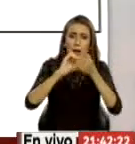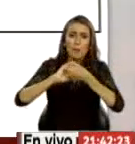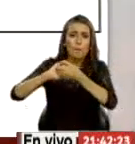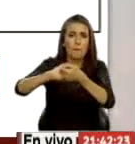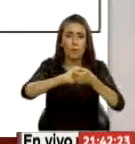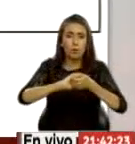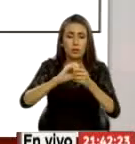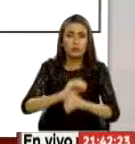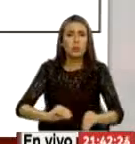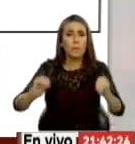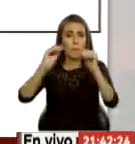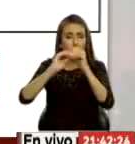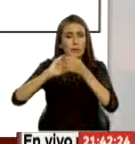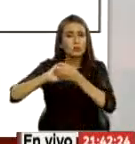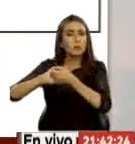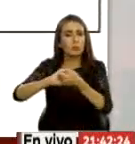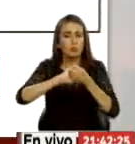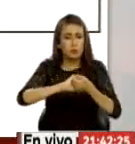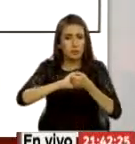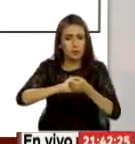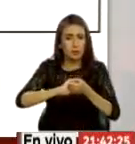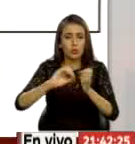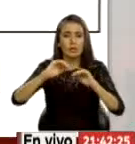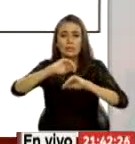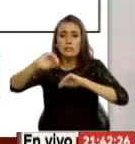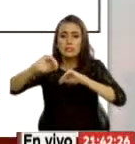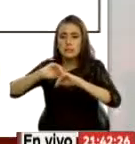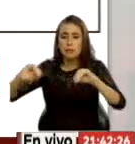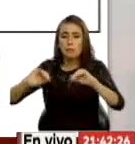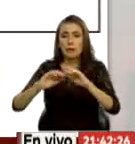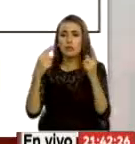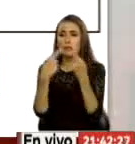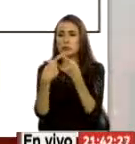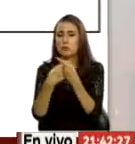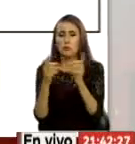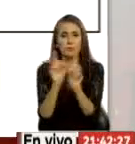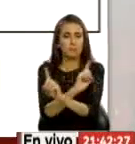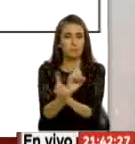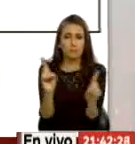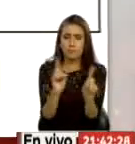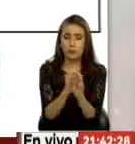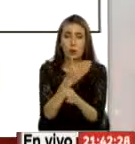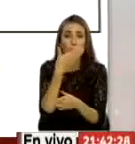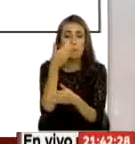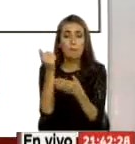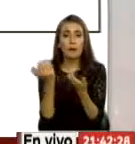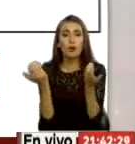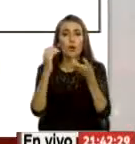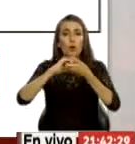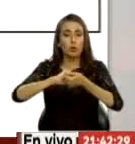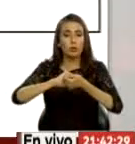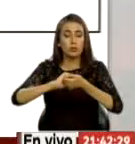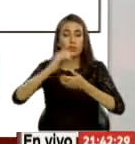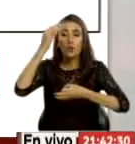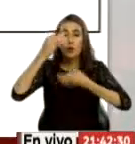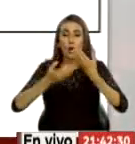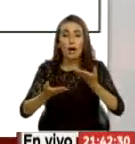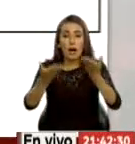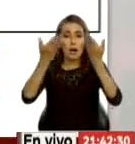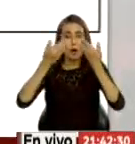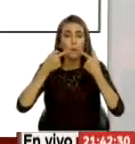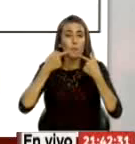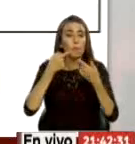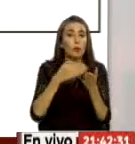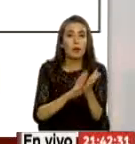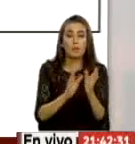conoce, son situaciones que nos han entregado pruebas sistemas de justicia de otros países, la fiscalía